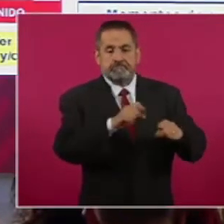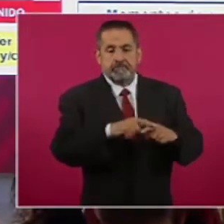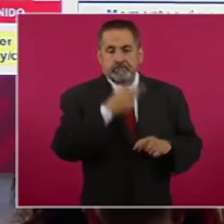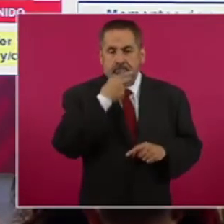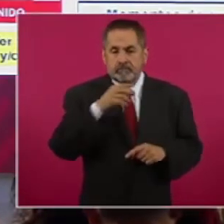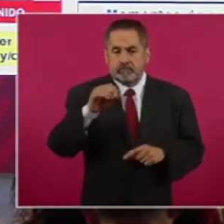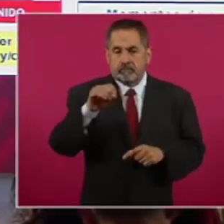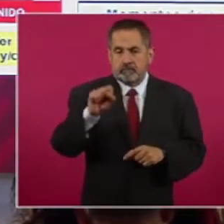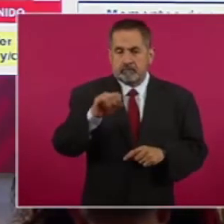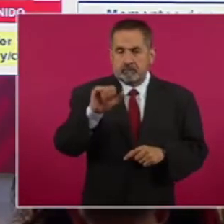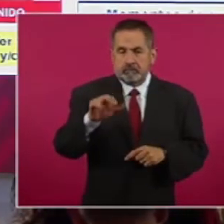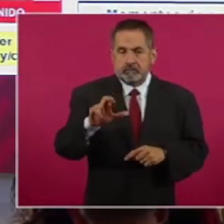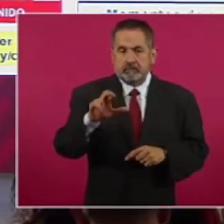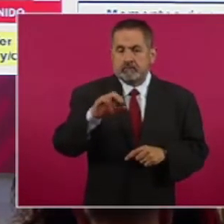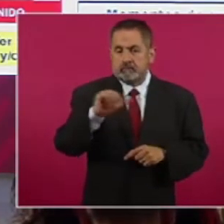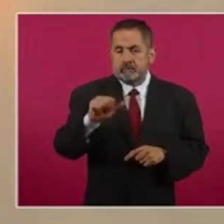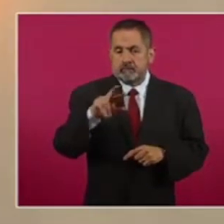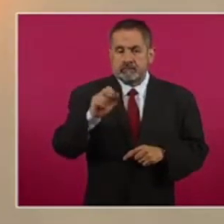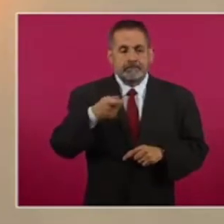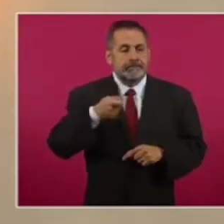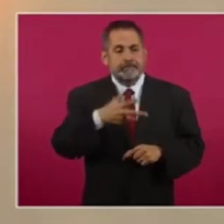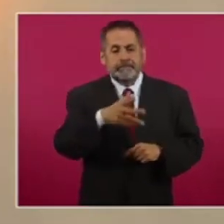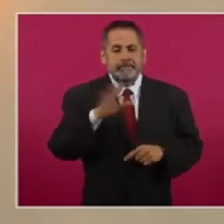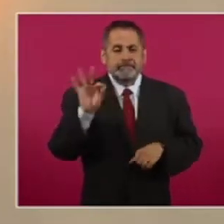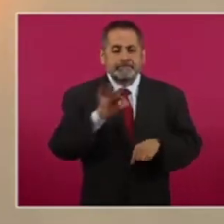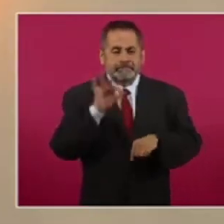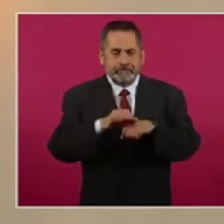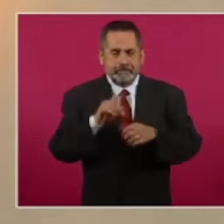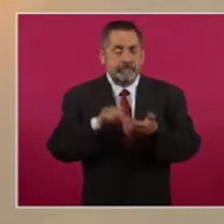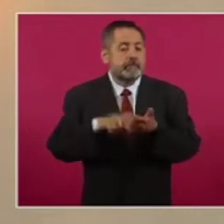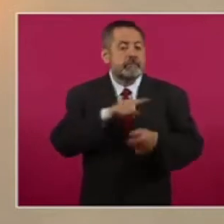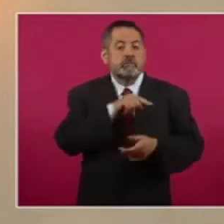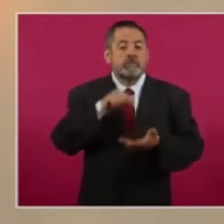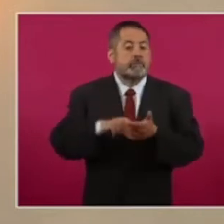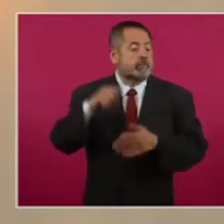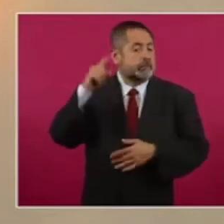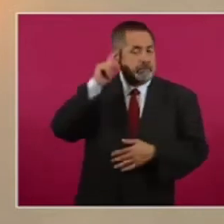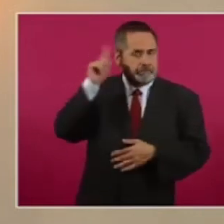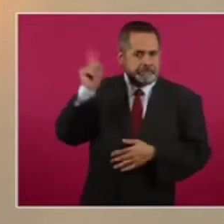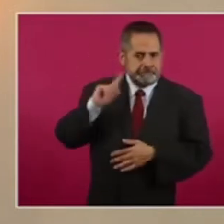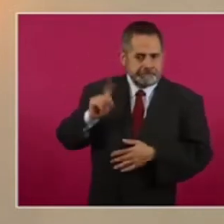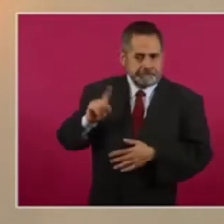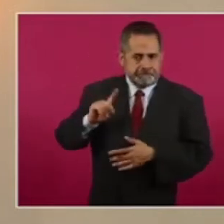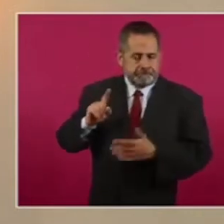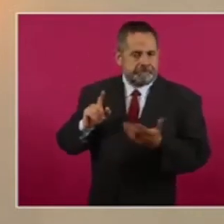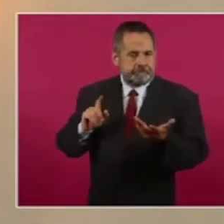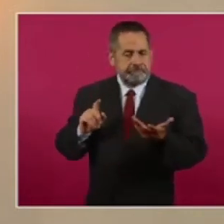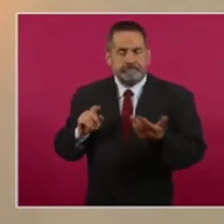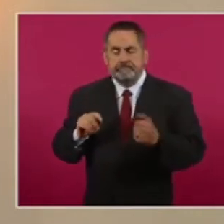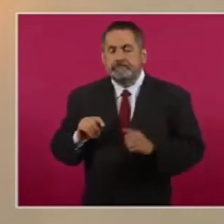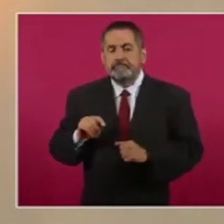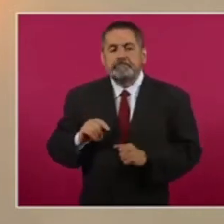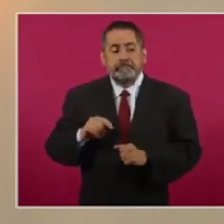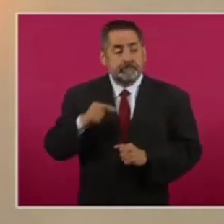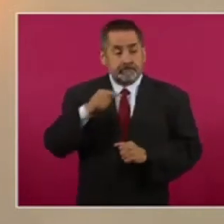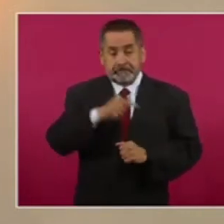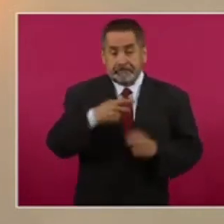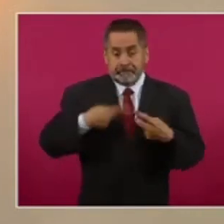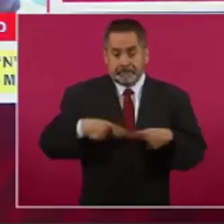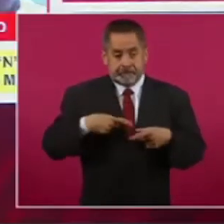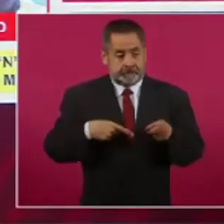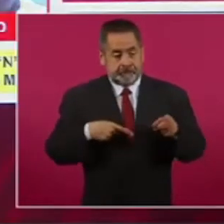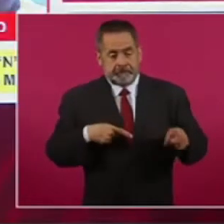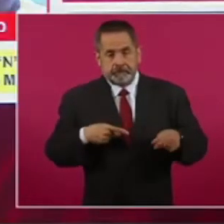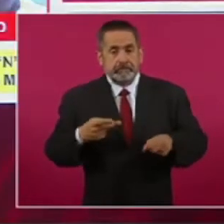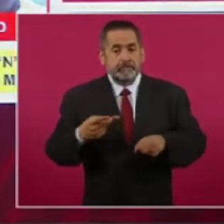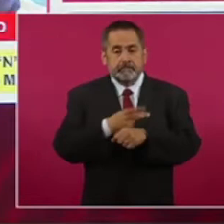Javier N., alias La Mosca, en Zacatecas, en el estado de Zacatecas. Esta persona